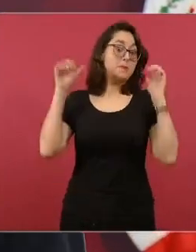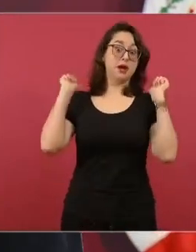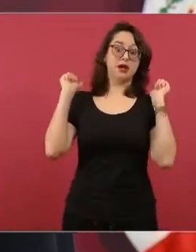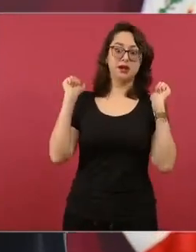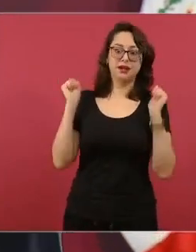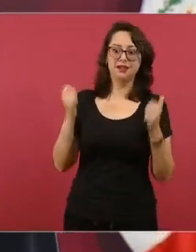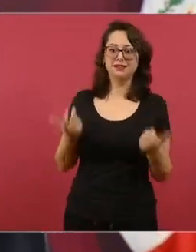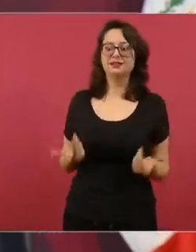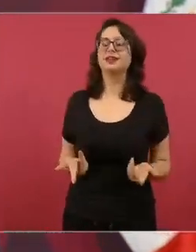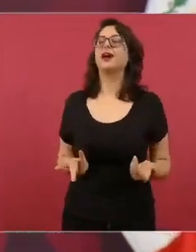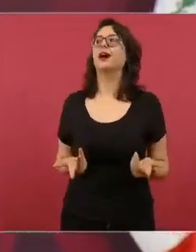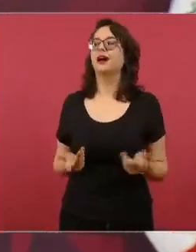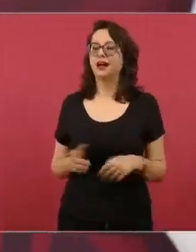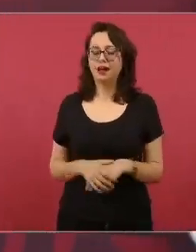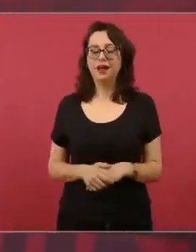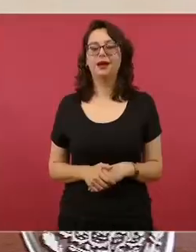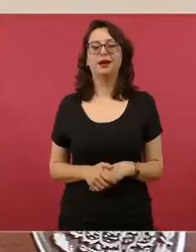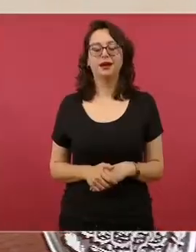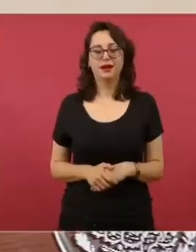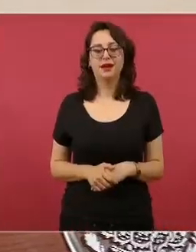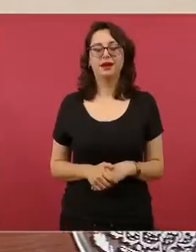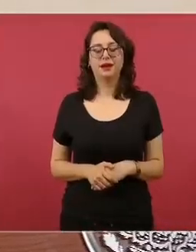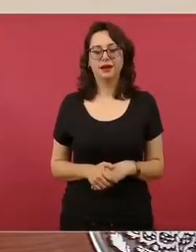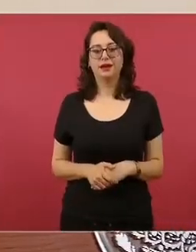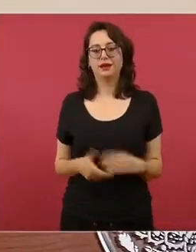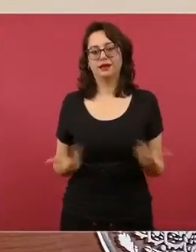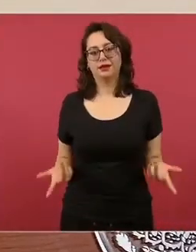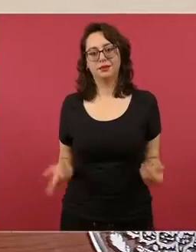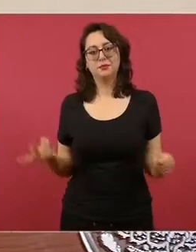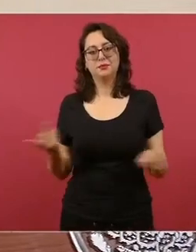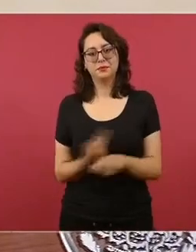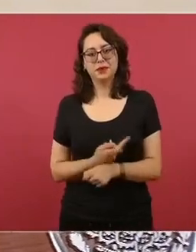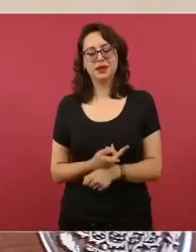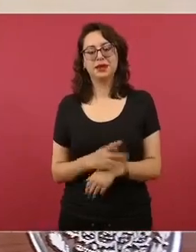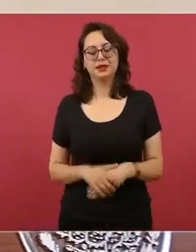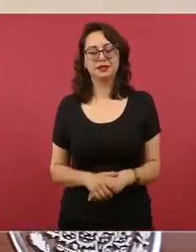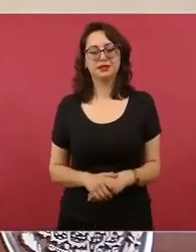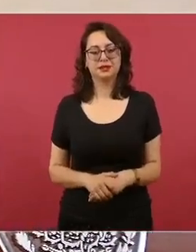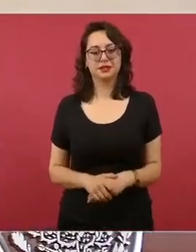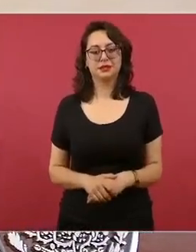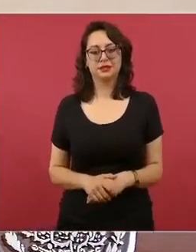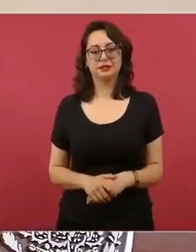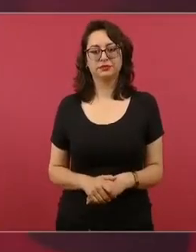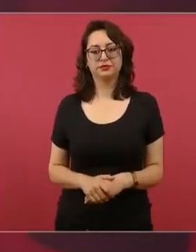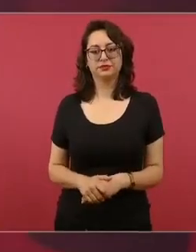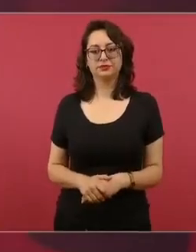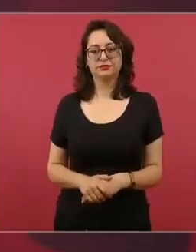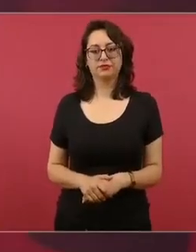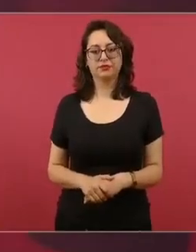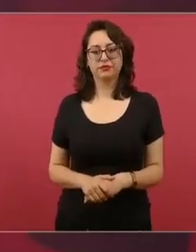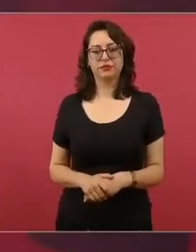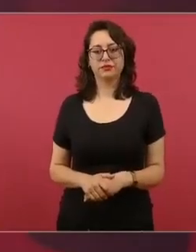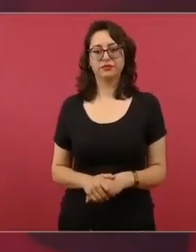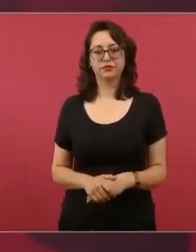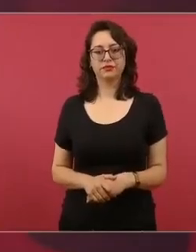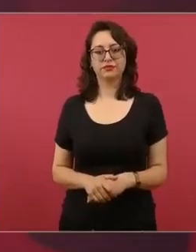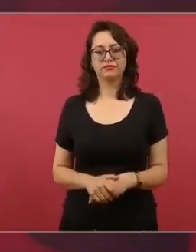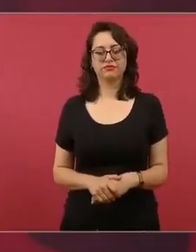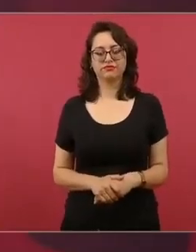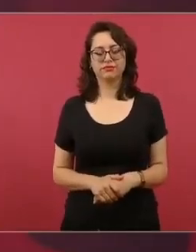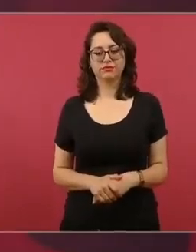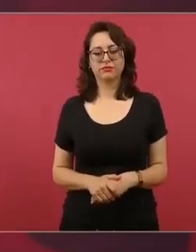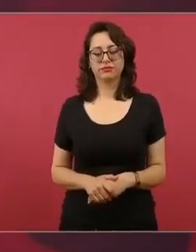Como en Argentina, al igual que México, pero yo en abono a México, a los